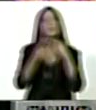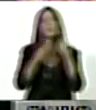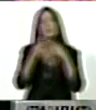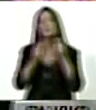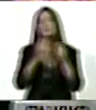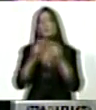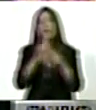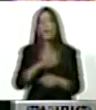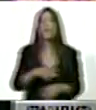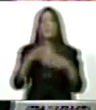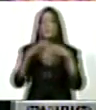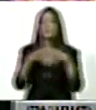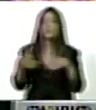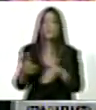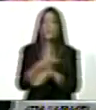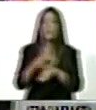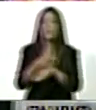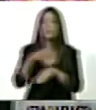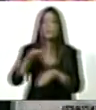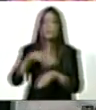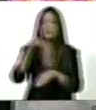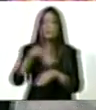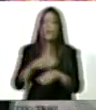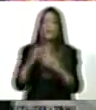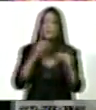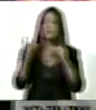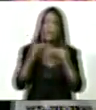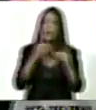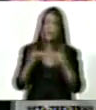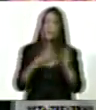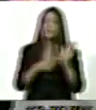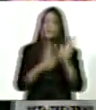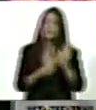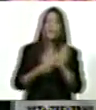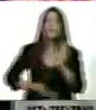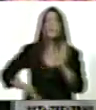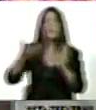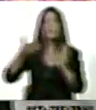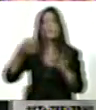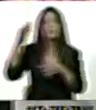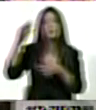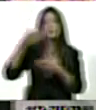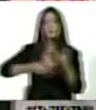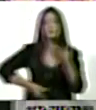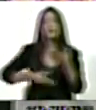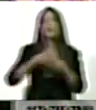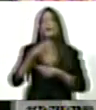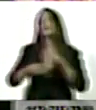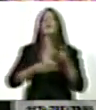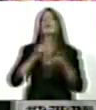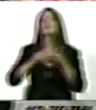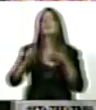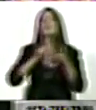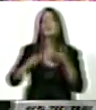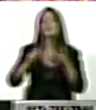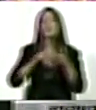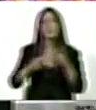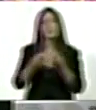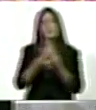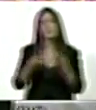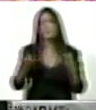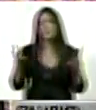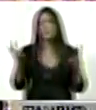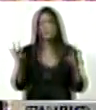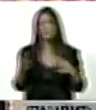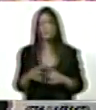de la Comisión del Gobierno Nacional ante la Mesa de Diálogo. Daba lectura a un importante documento que ha sido elaborado bajo el seno de esas decenas, como él mismo